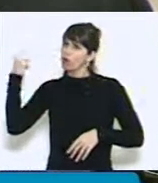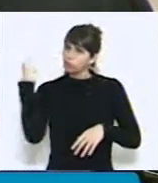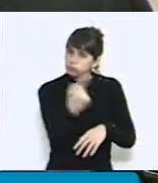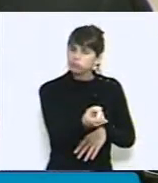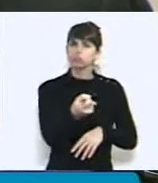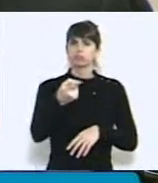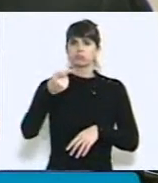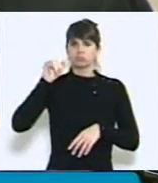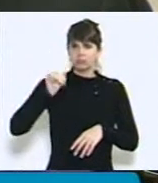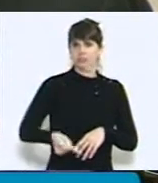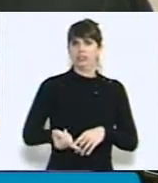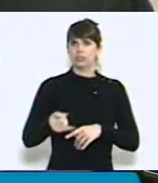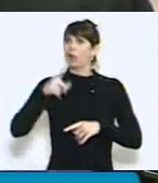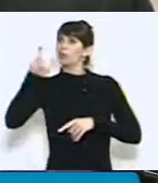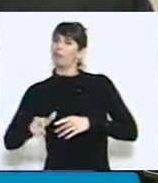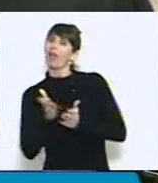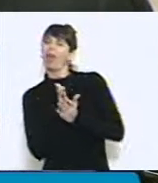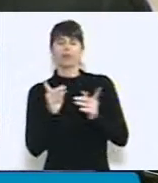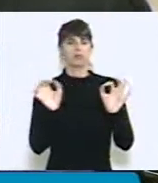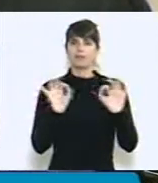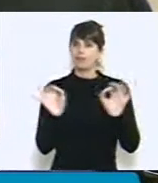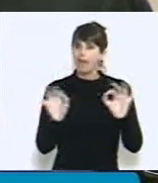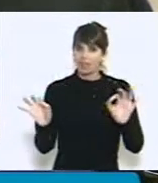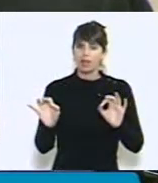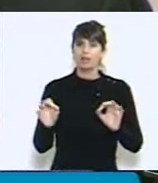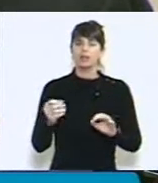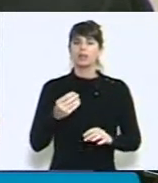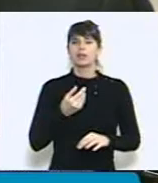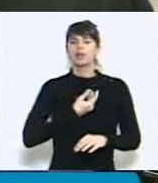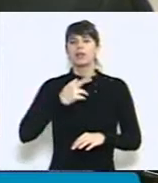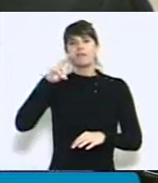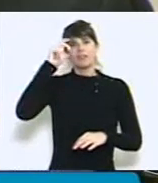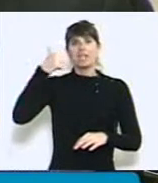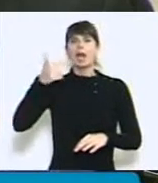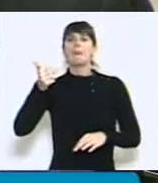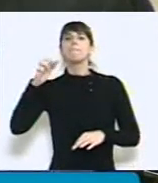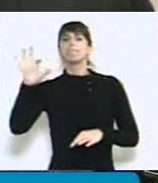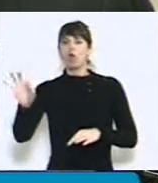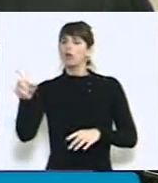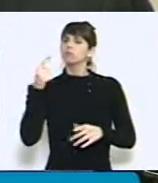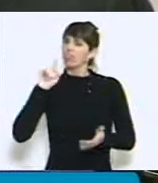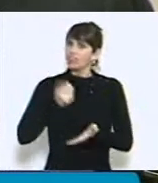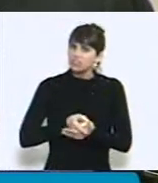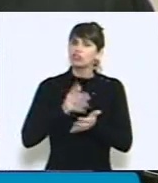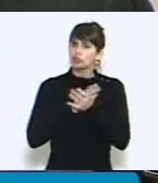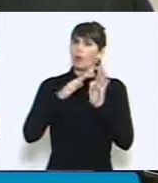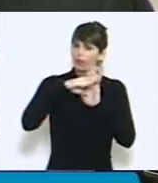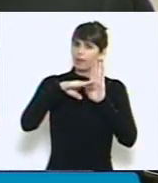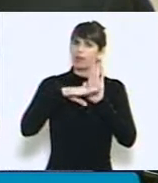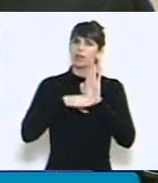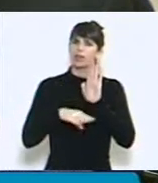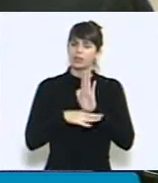sin intermediarios. Fue en el FRENAPO donde se plantearon estas cuestiones y